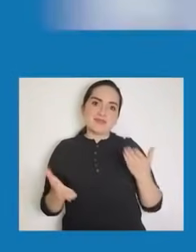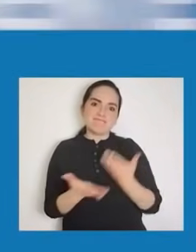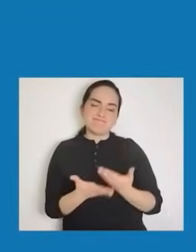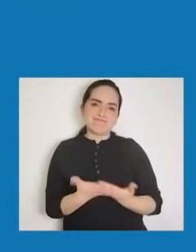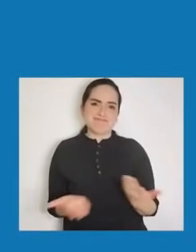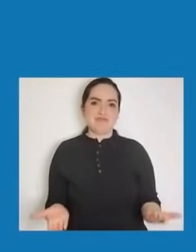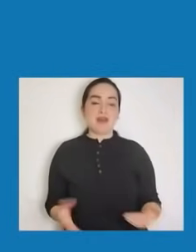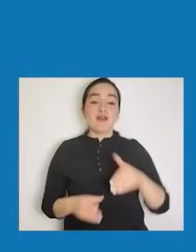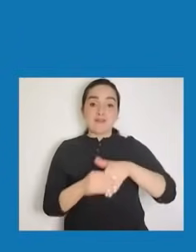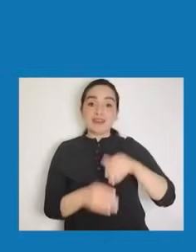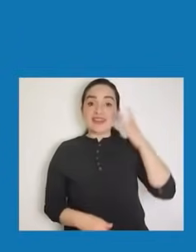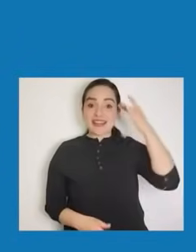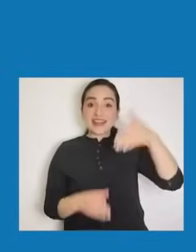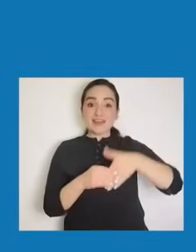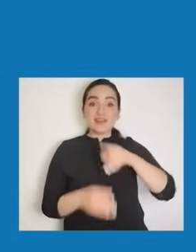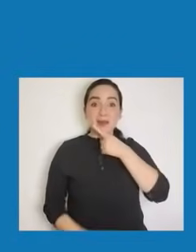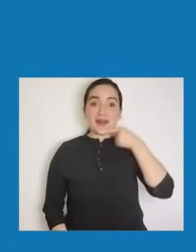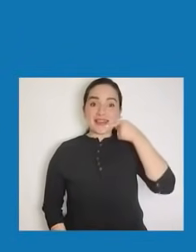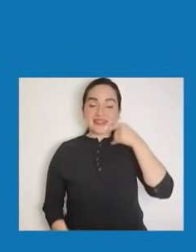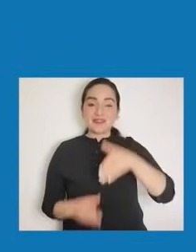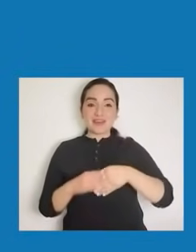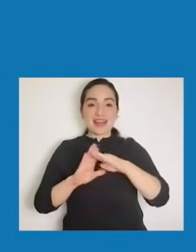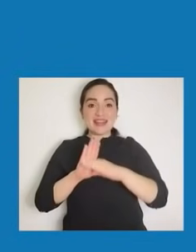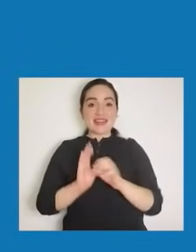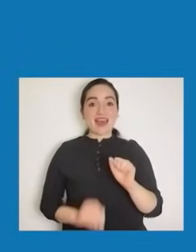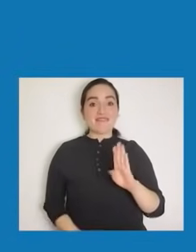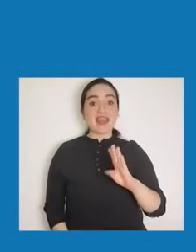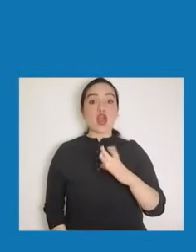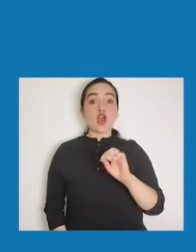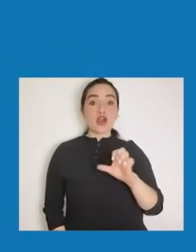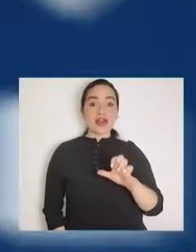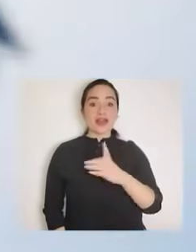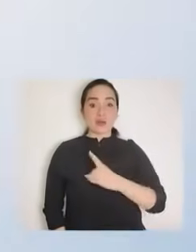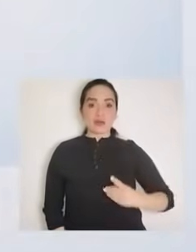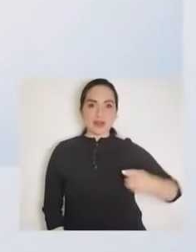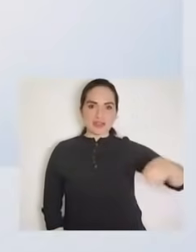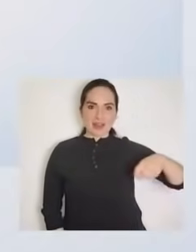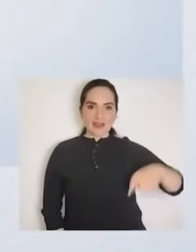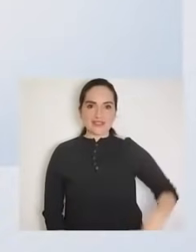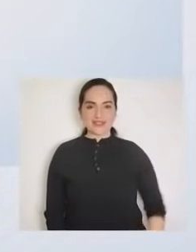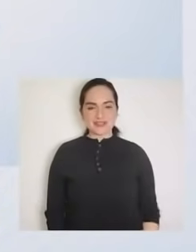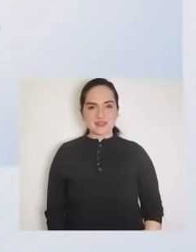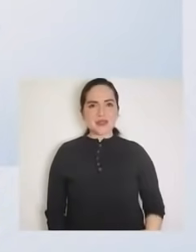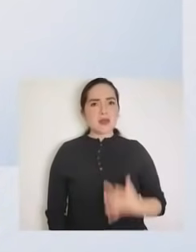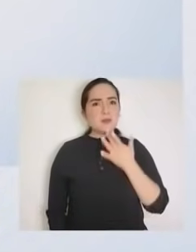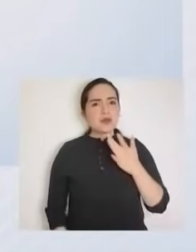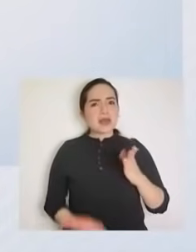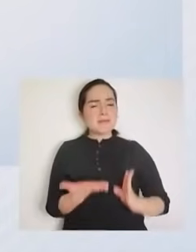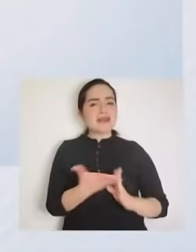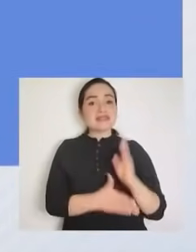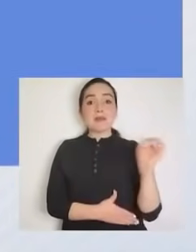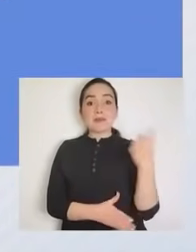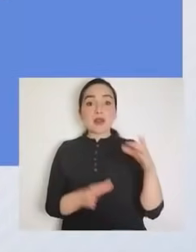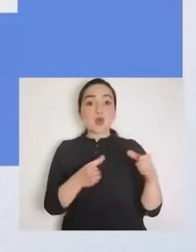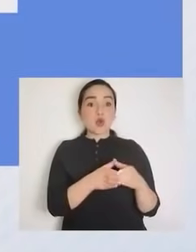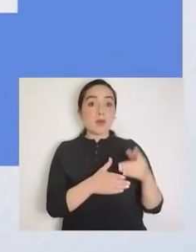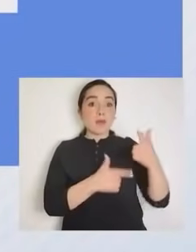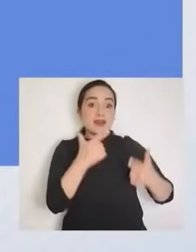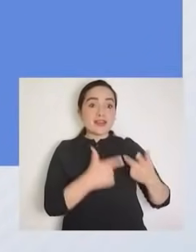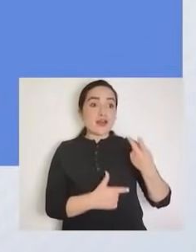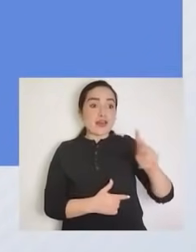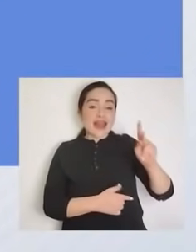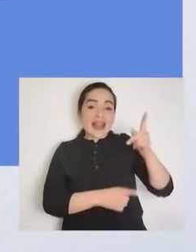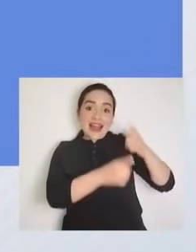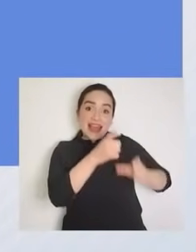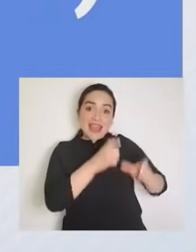democracia. Por eso, vota inteligente, vota Parisi. Vota por lista AB para candidatos a CORES, diputados y senadores. ¿Por qué nace